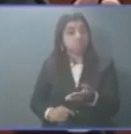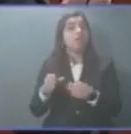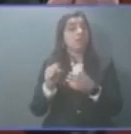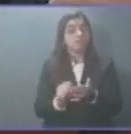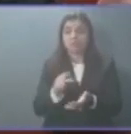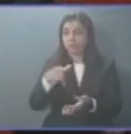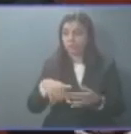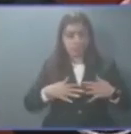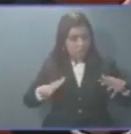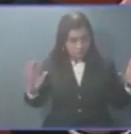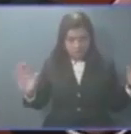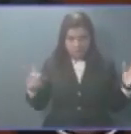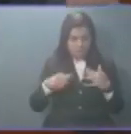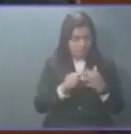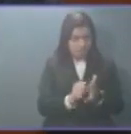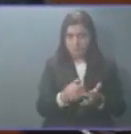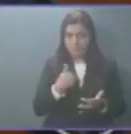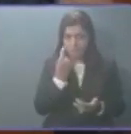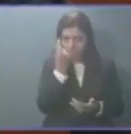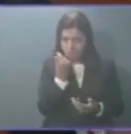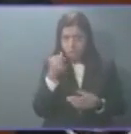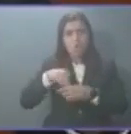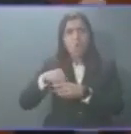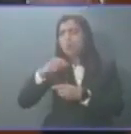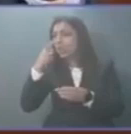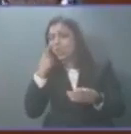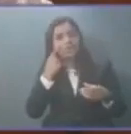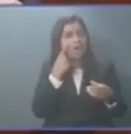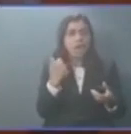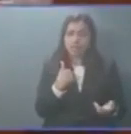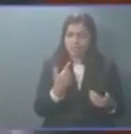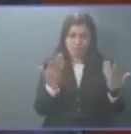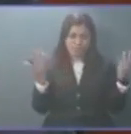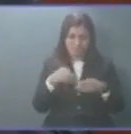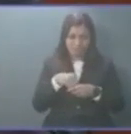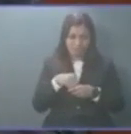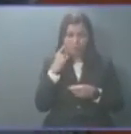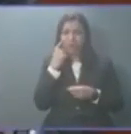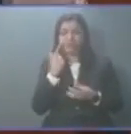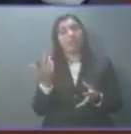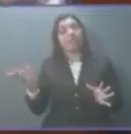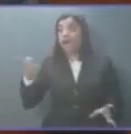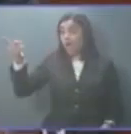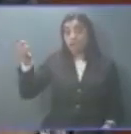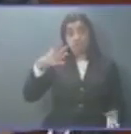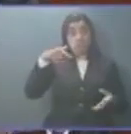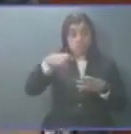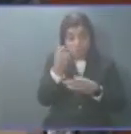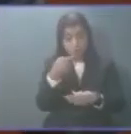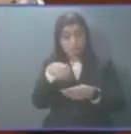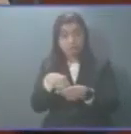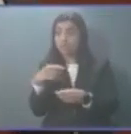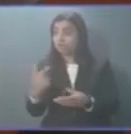Aclarando, aquí no somos banco, ni financiera, ni cooperativa, pero ellos han dicho que el dinero estaba aquí. Entonces, como el dinero está aquí,